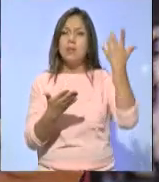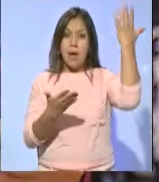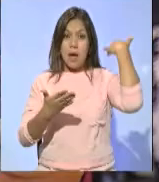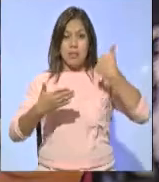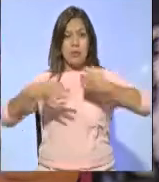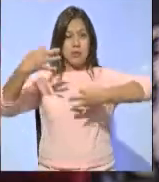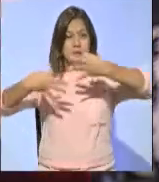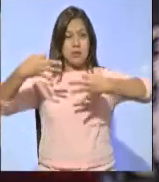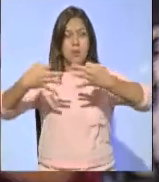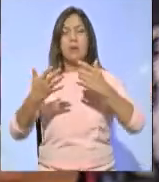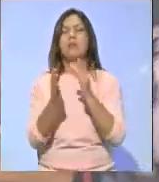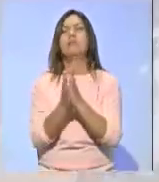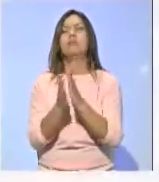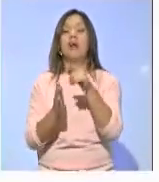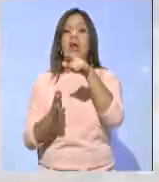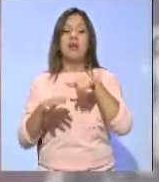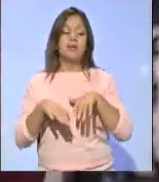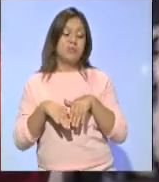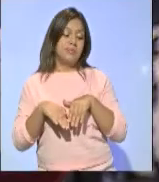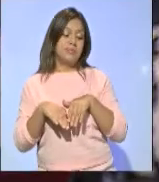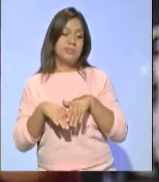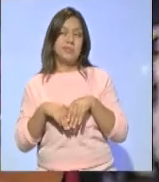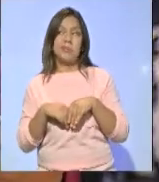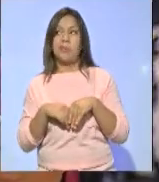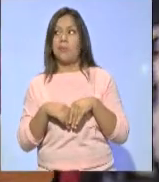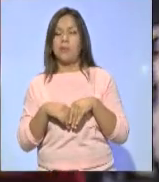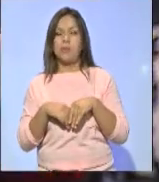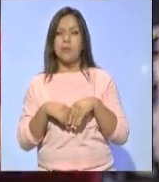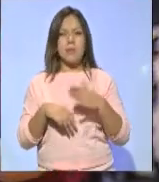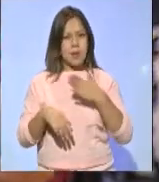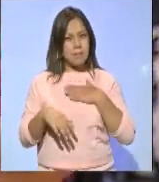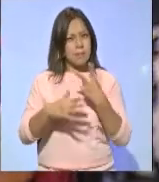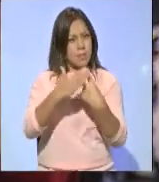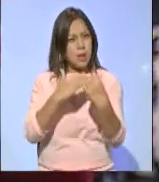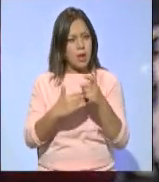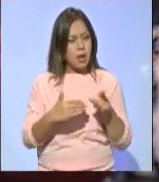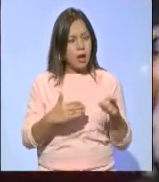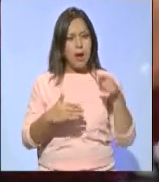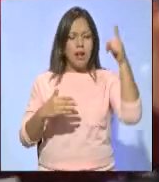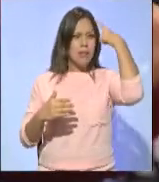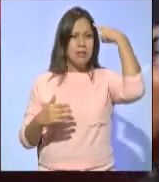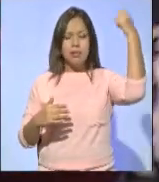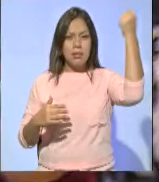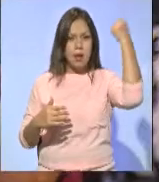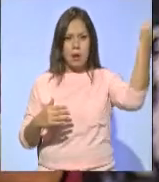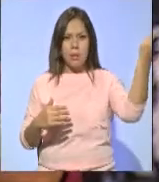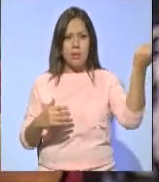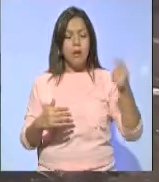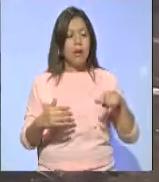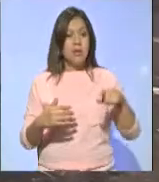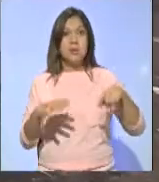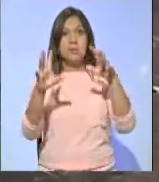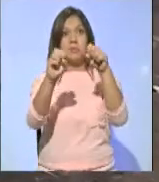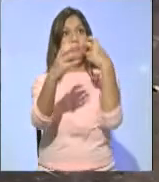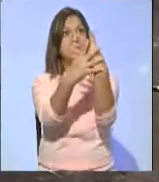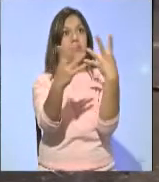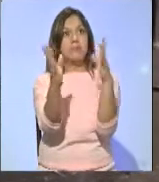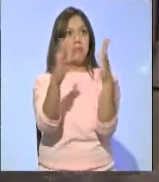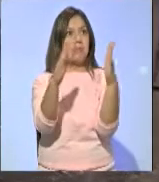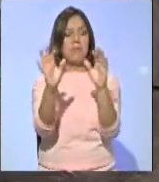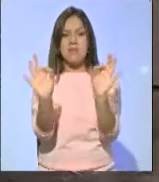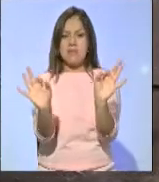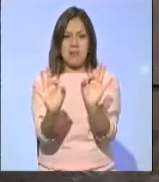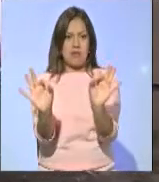fiscal, nada hacía. Pero era mi hijo que le había hecho daño, lo dejaron libre, no le dieron prisión preventiva en ese entonces. Un segundo caso